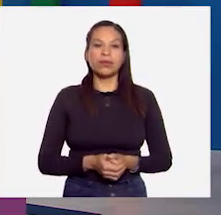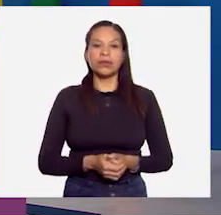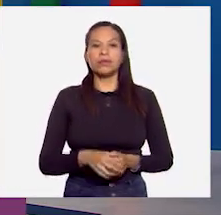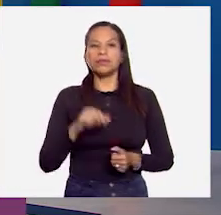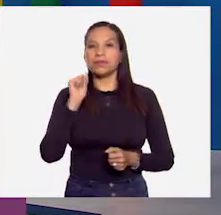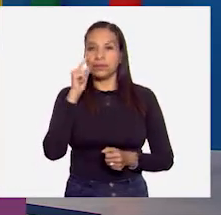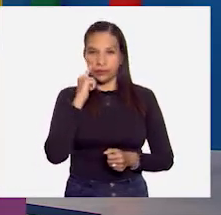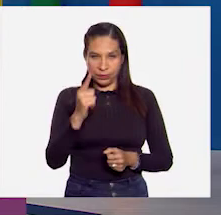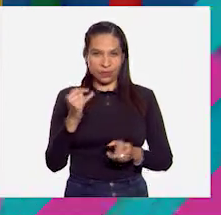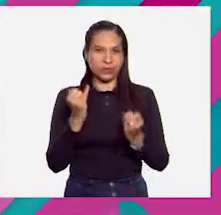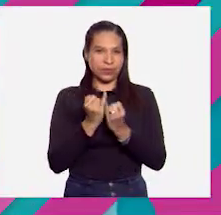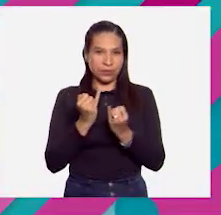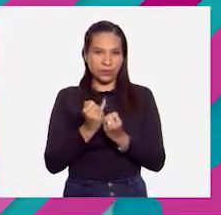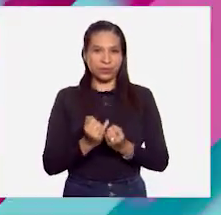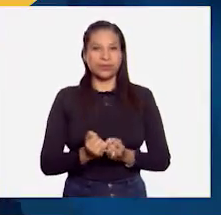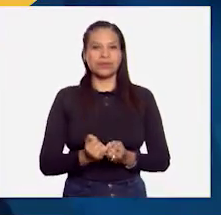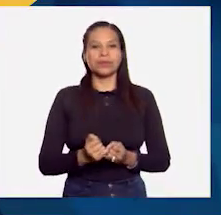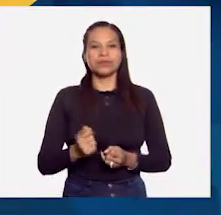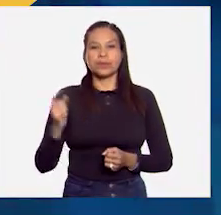algo así.